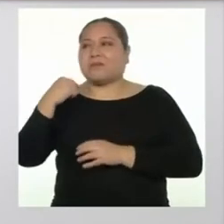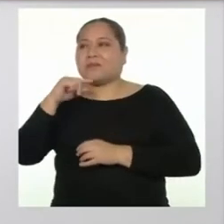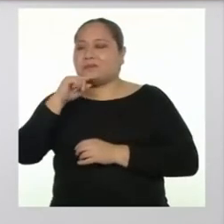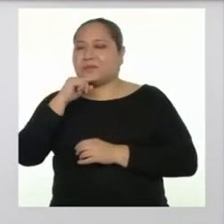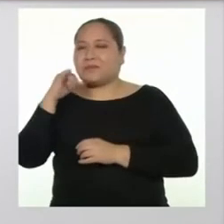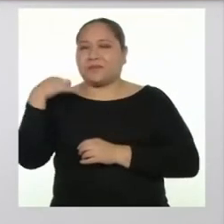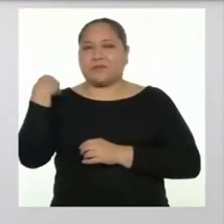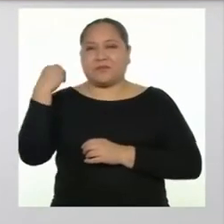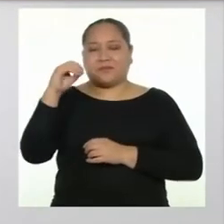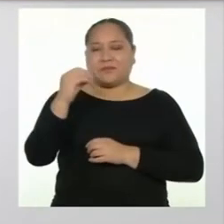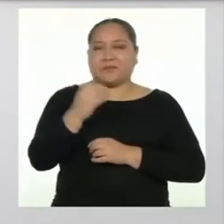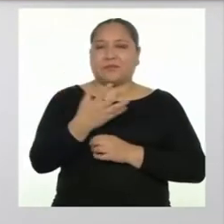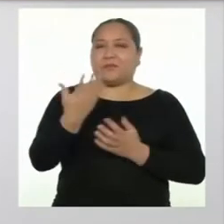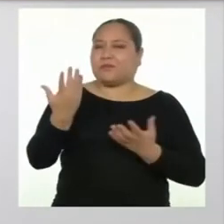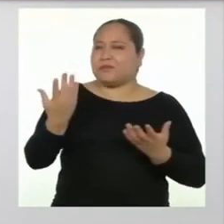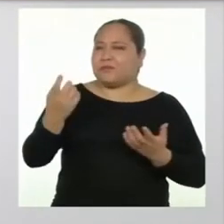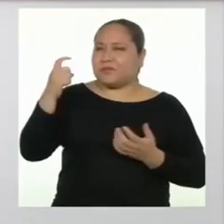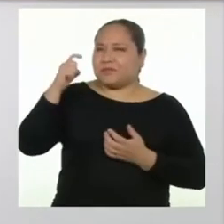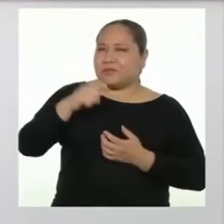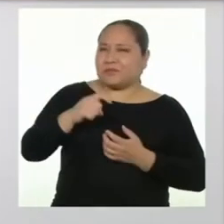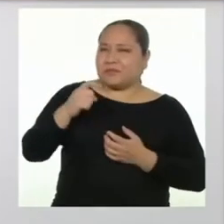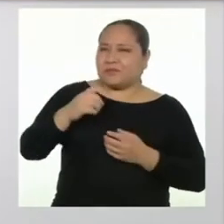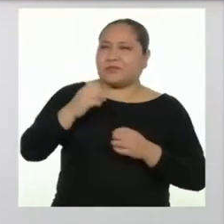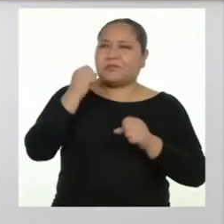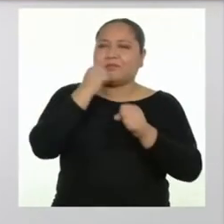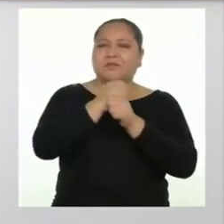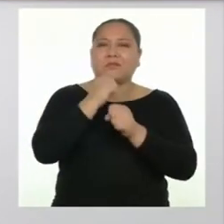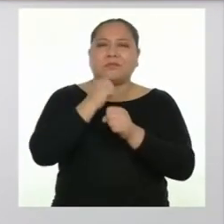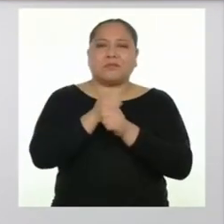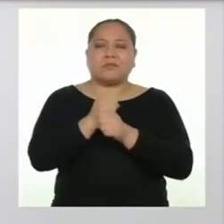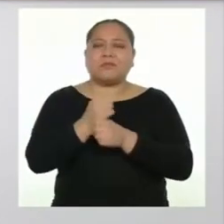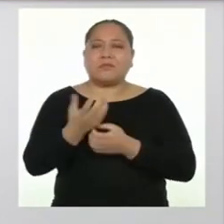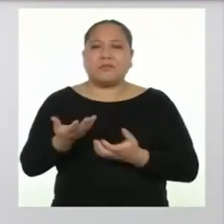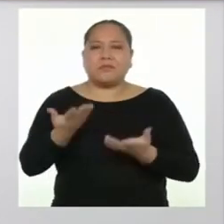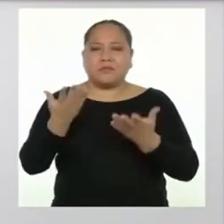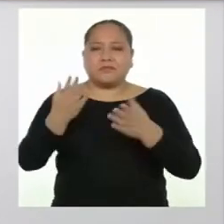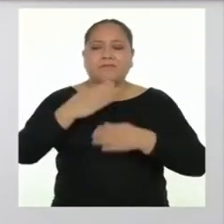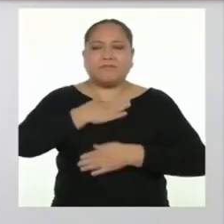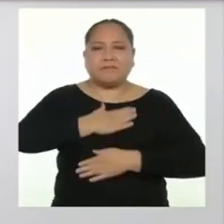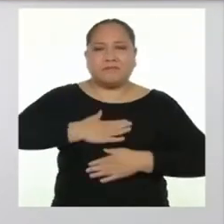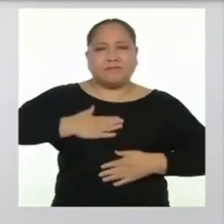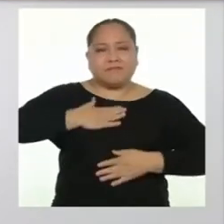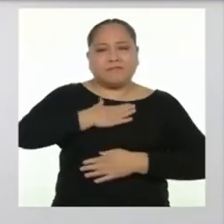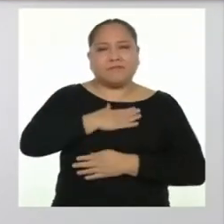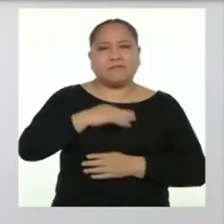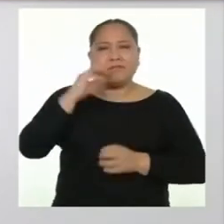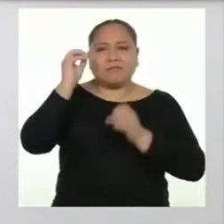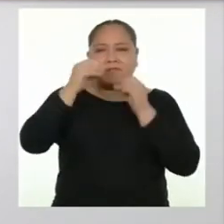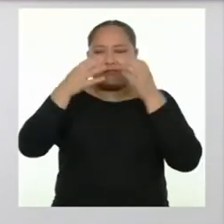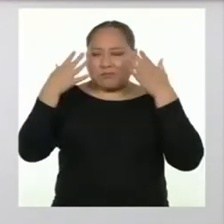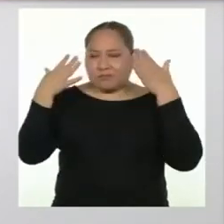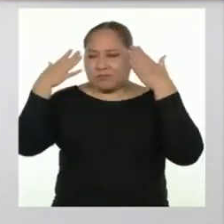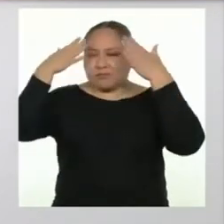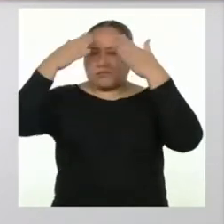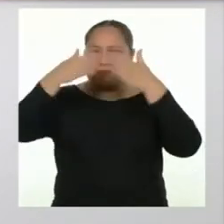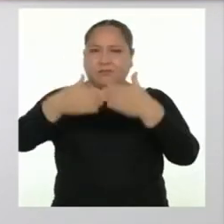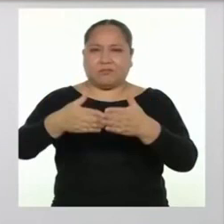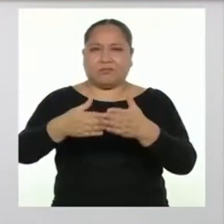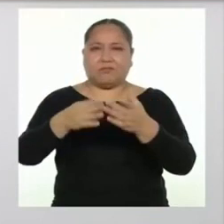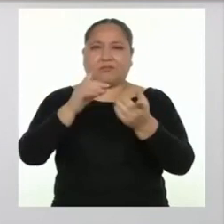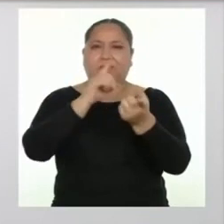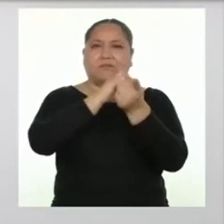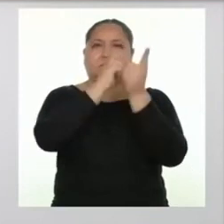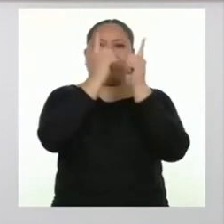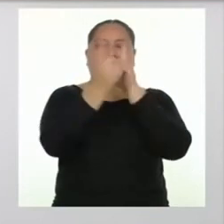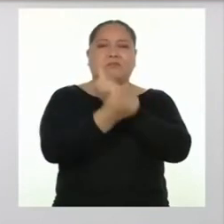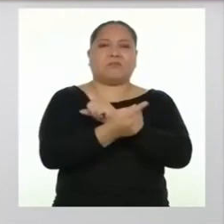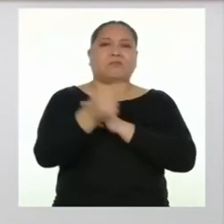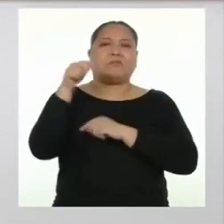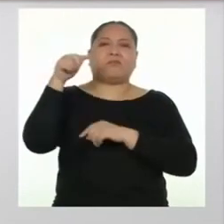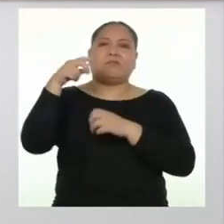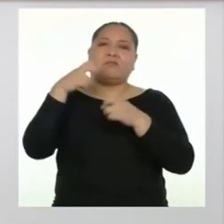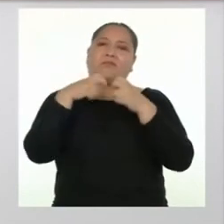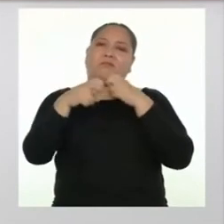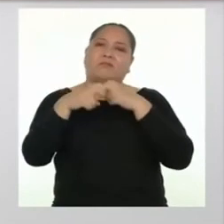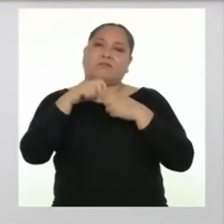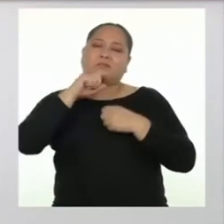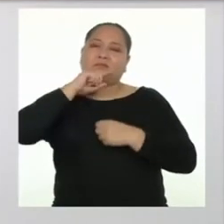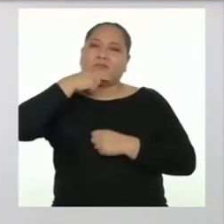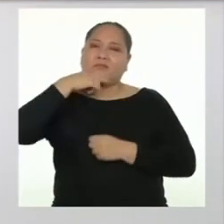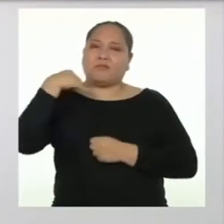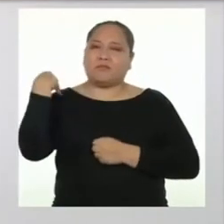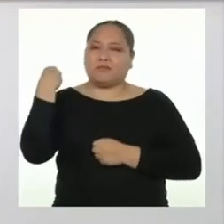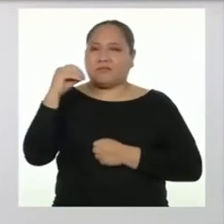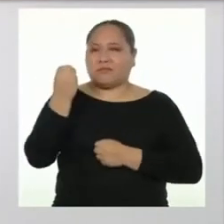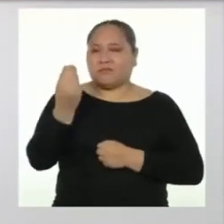los adolescentes. Tenemos que actuar procurando su bienestar y poniendo un énfasis en revertir la situación de